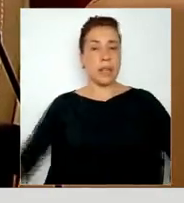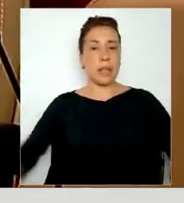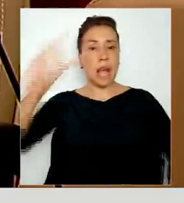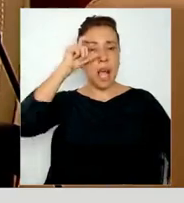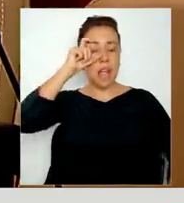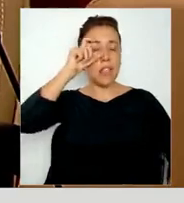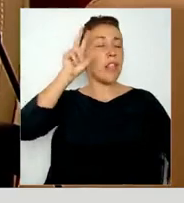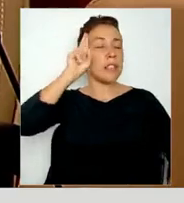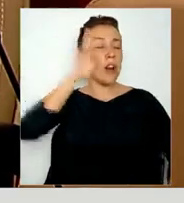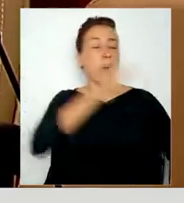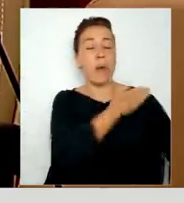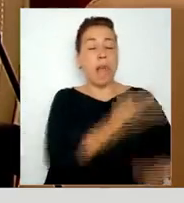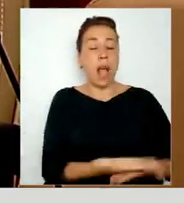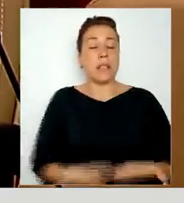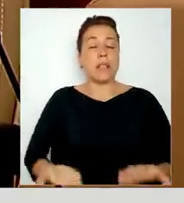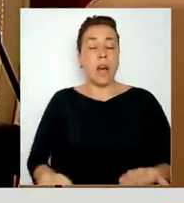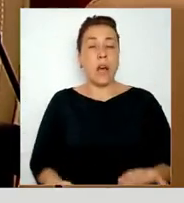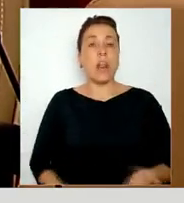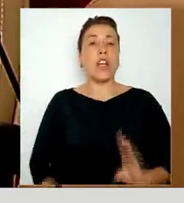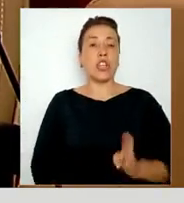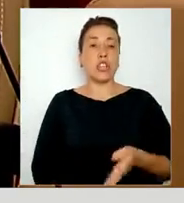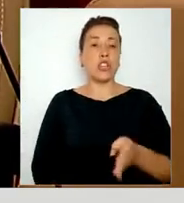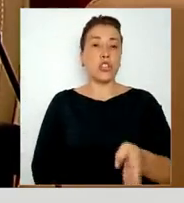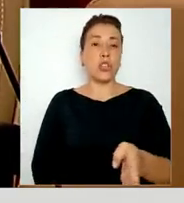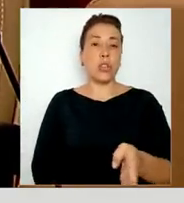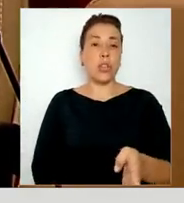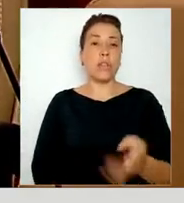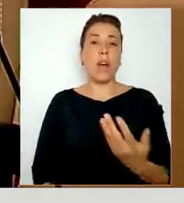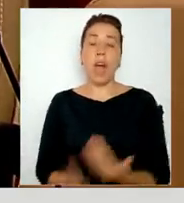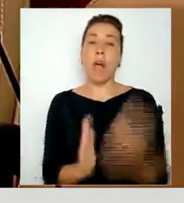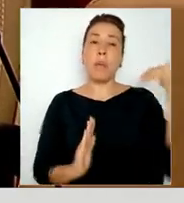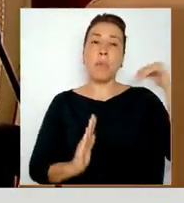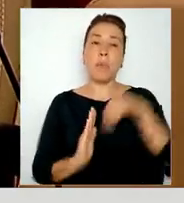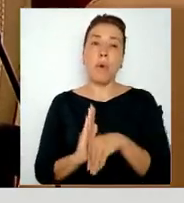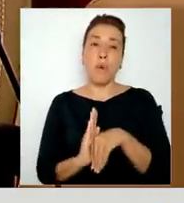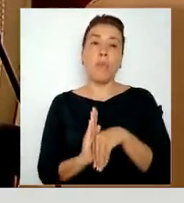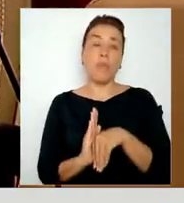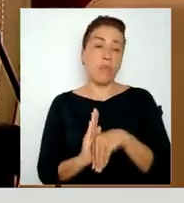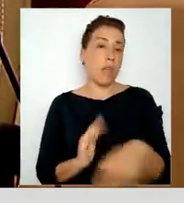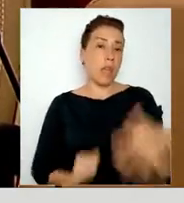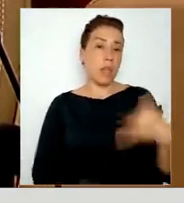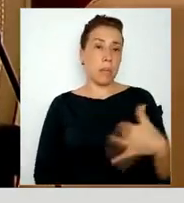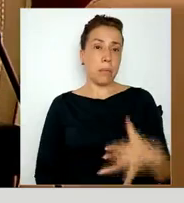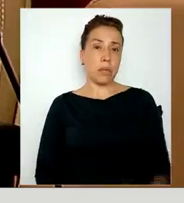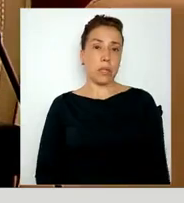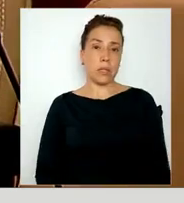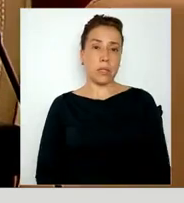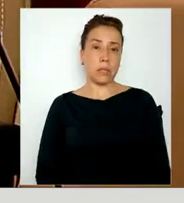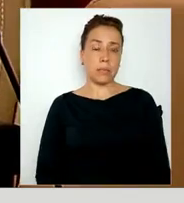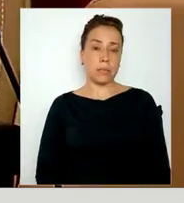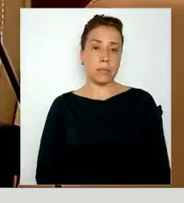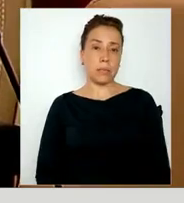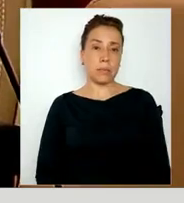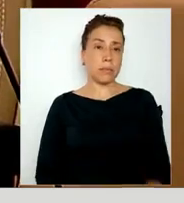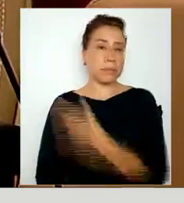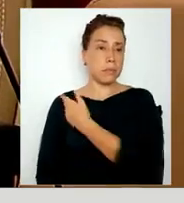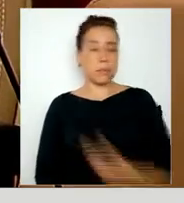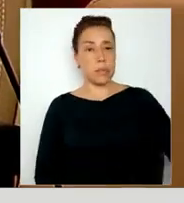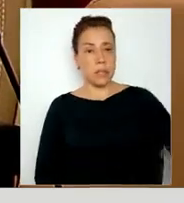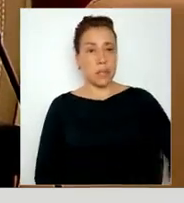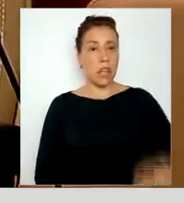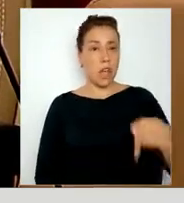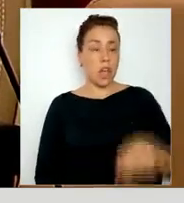y siguen cobrando profundo sentido presidente hoy Igual que ayer